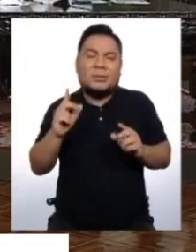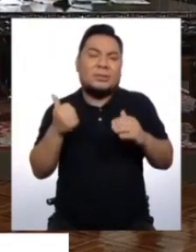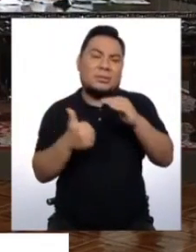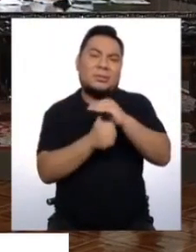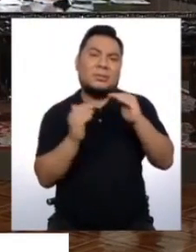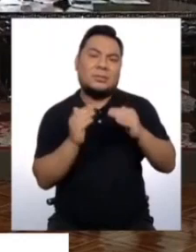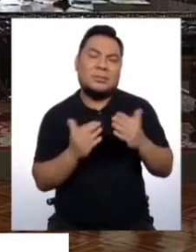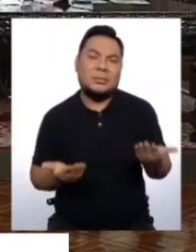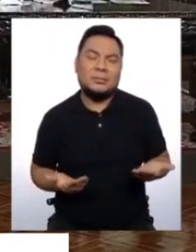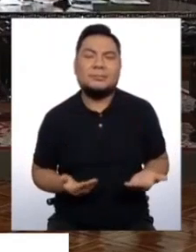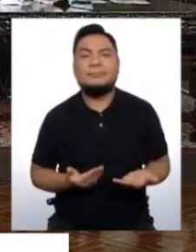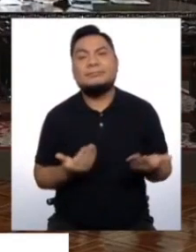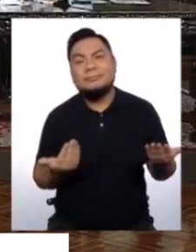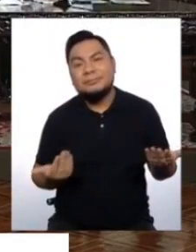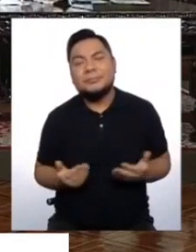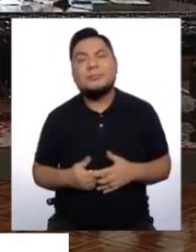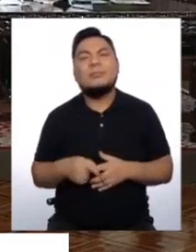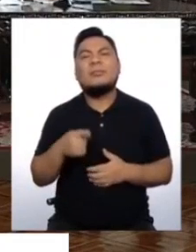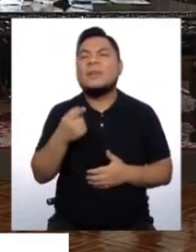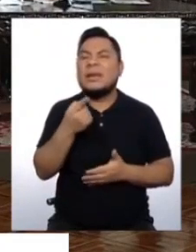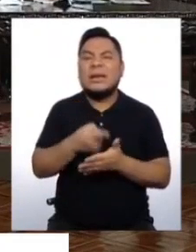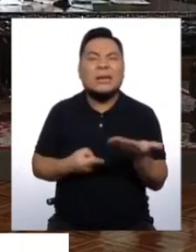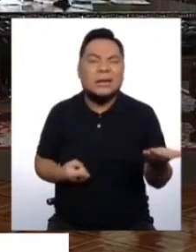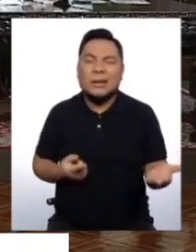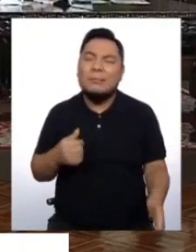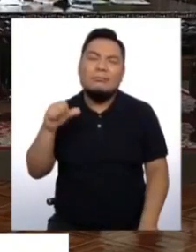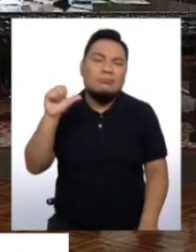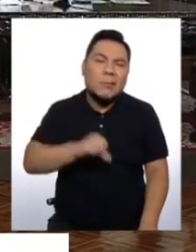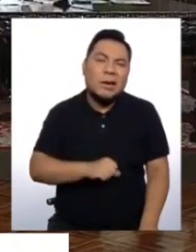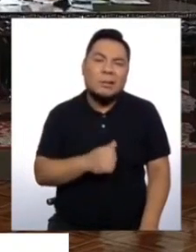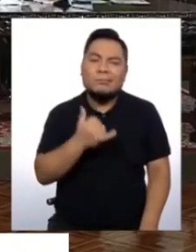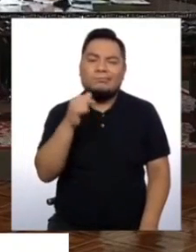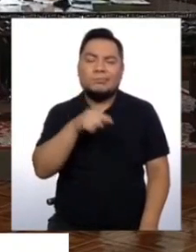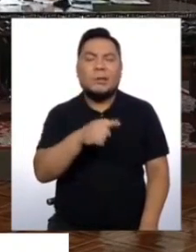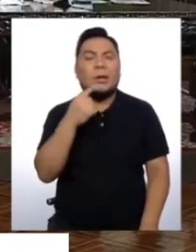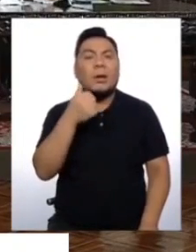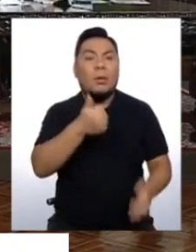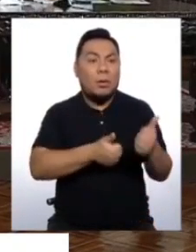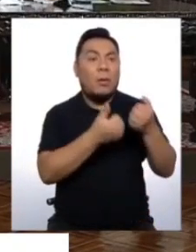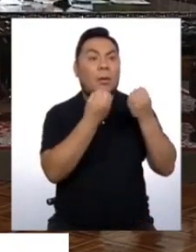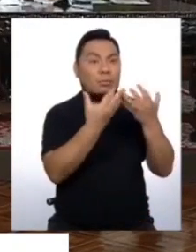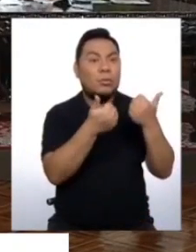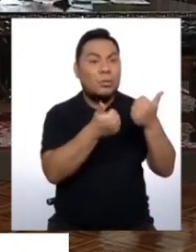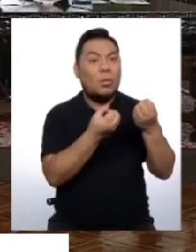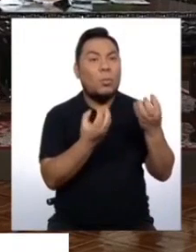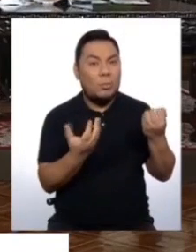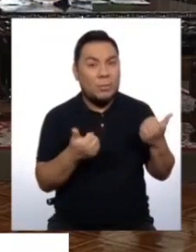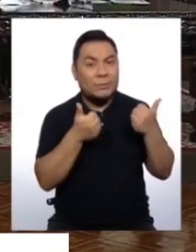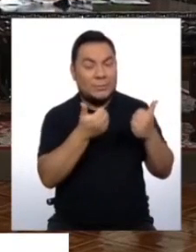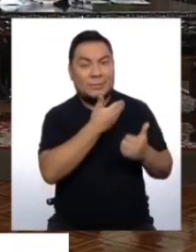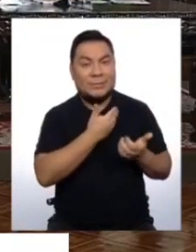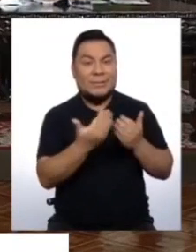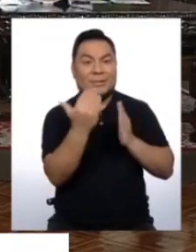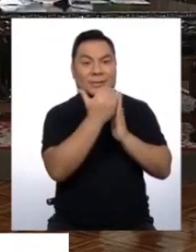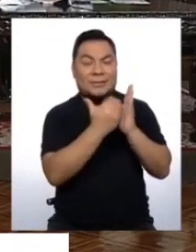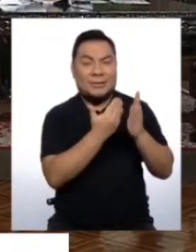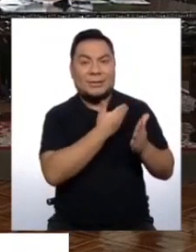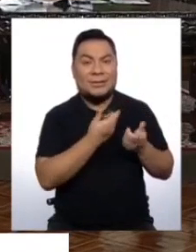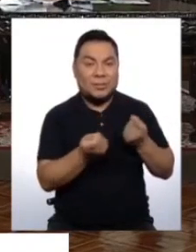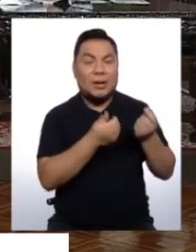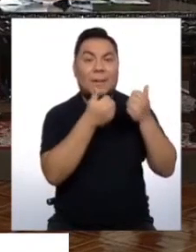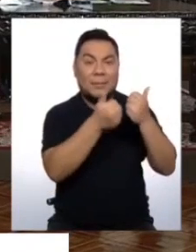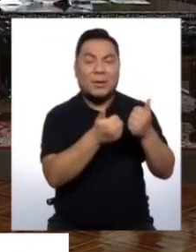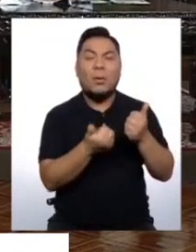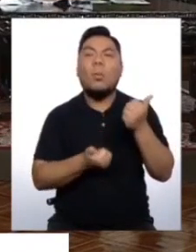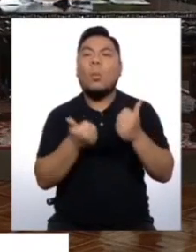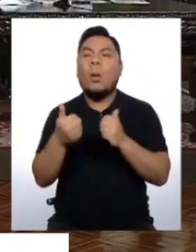aislamiento? ¿En qué se habría fallado? ¿Cuál sería lo bueno y lo malo respecto a las medidas del gobierno y el comportamiento